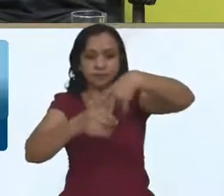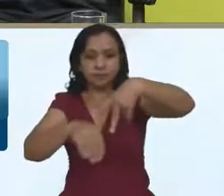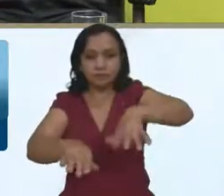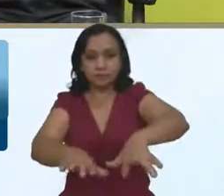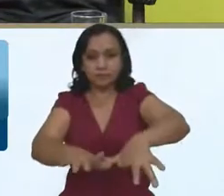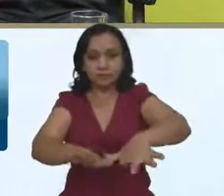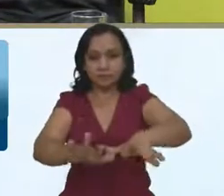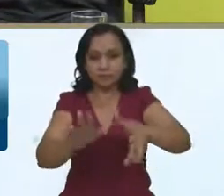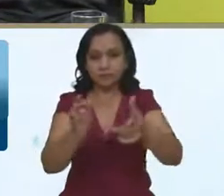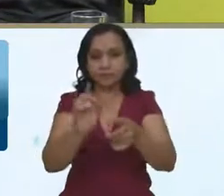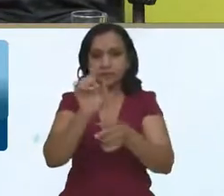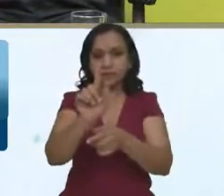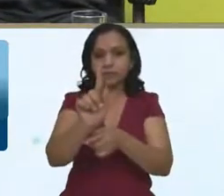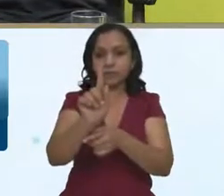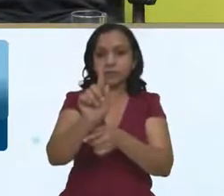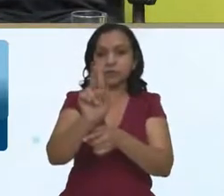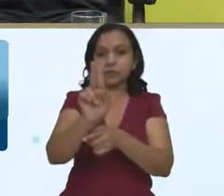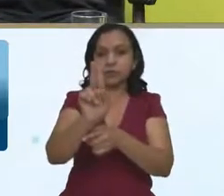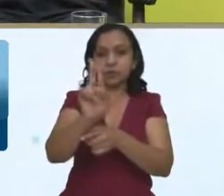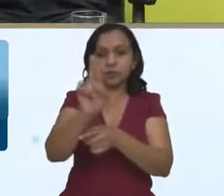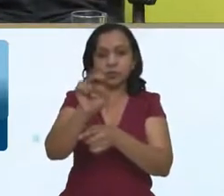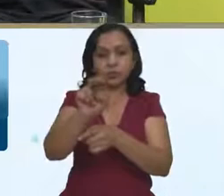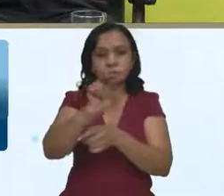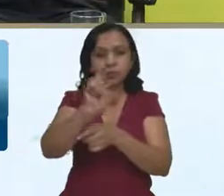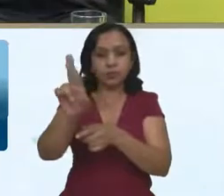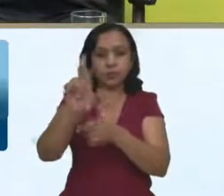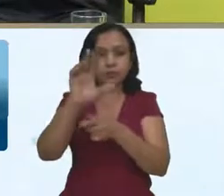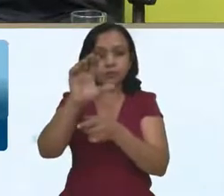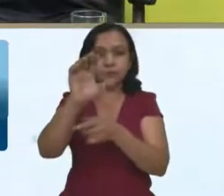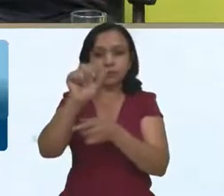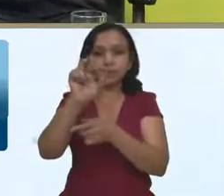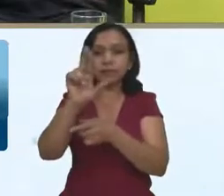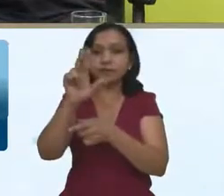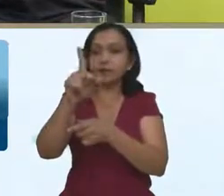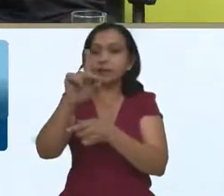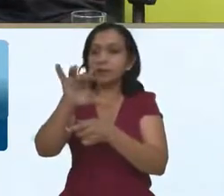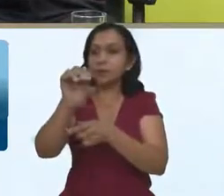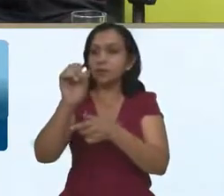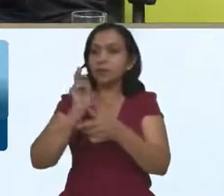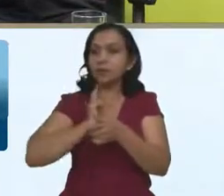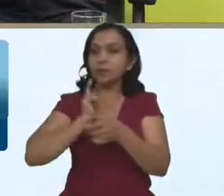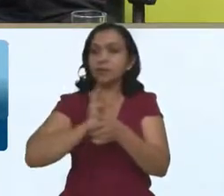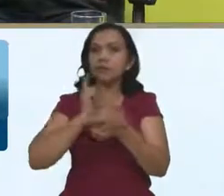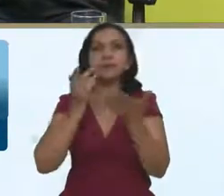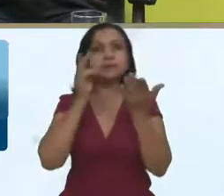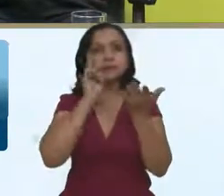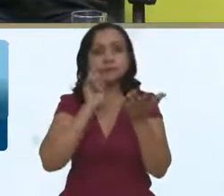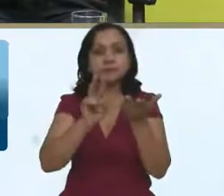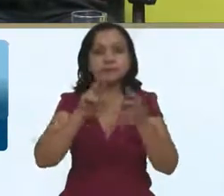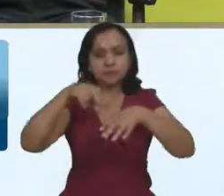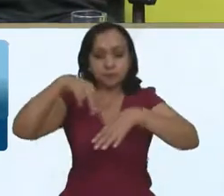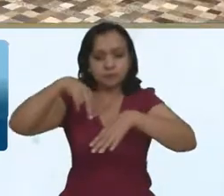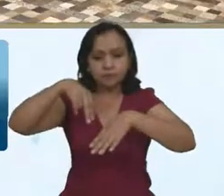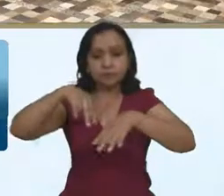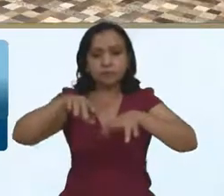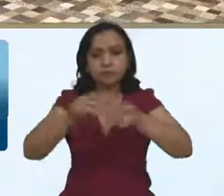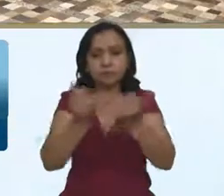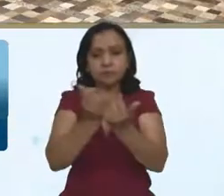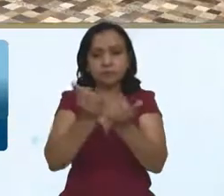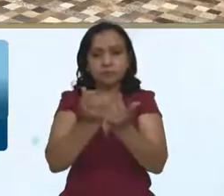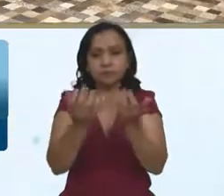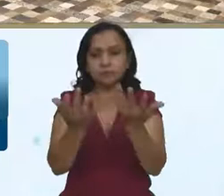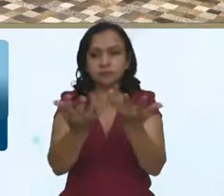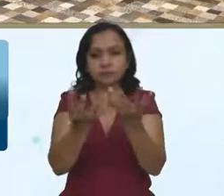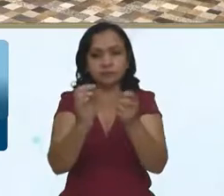el síndrome del túnel carpiano. Exactamente. O túnel de carpo. Exacto. Que tiene que ver con la movilidad de los miembros